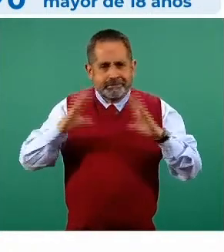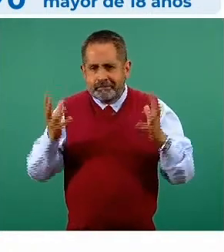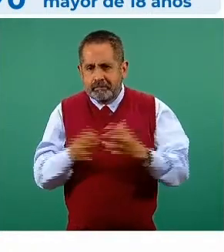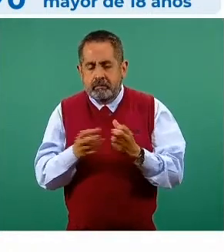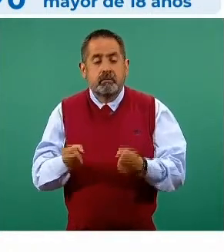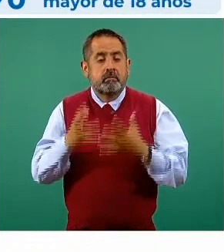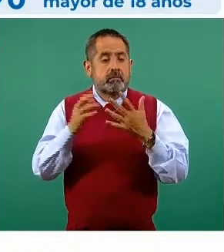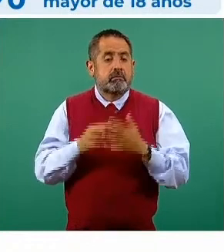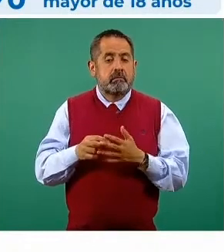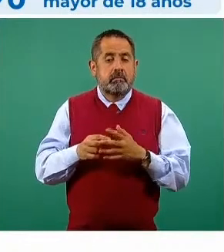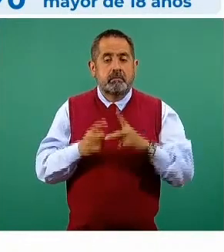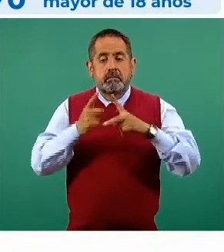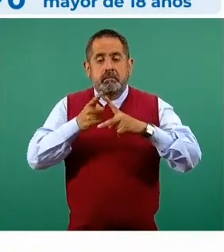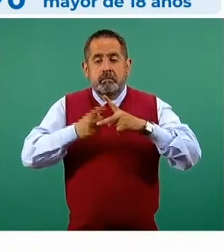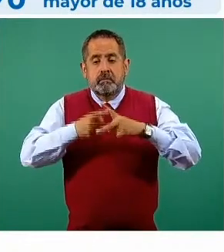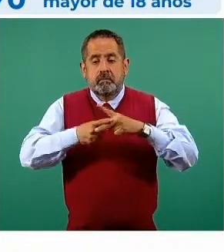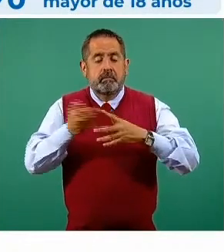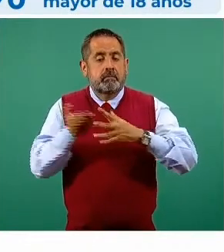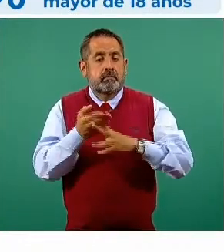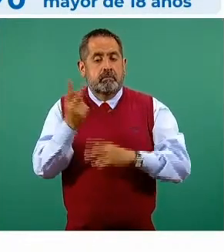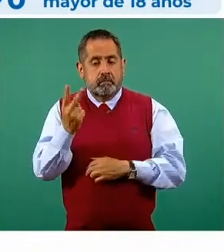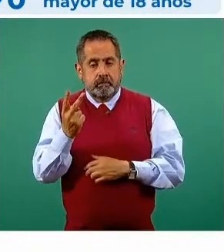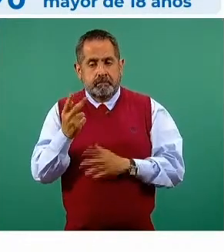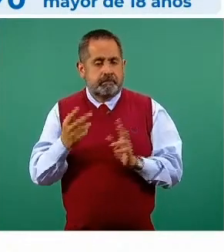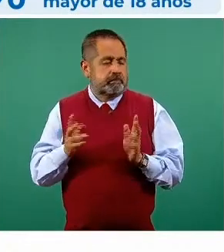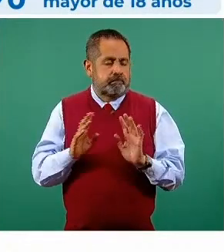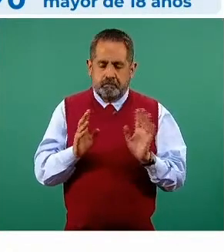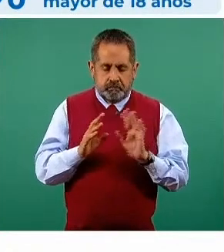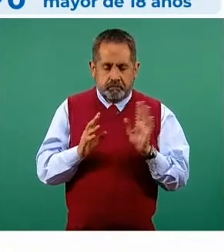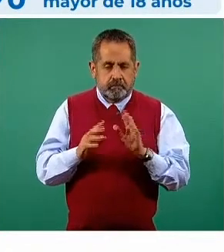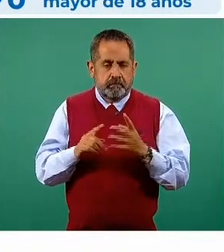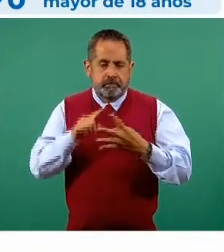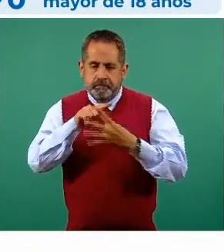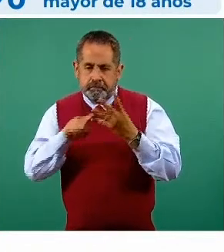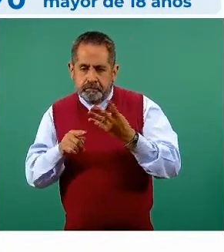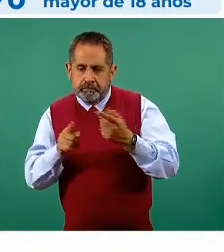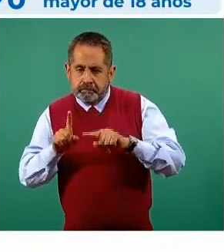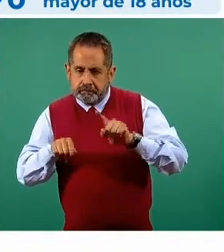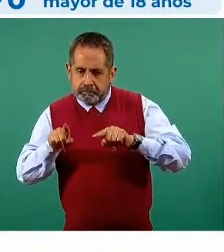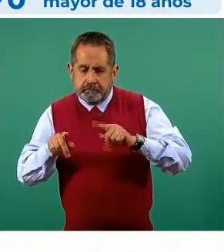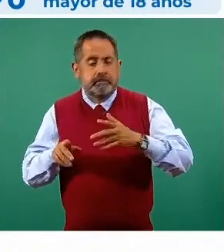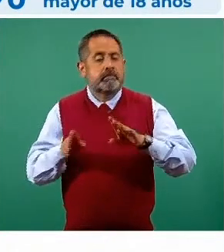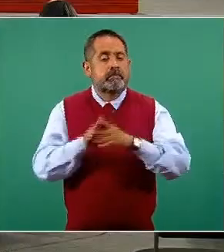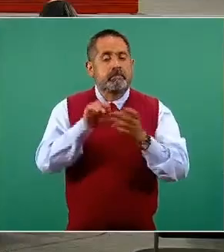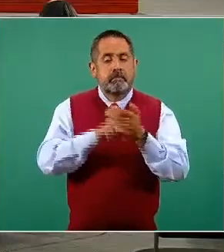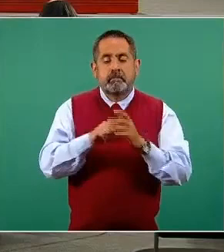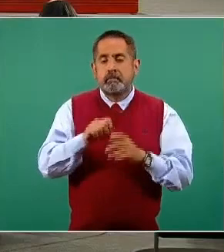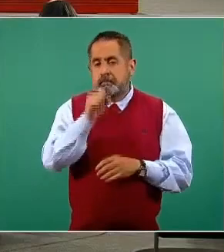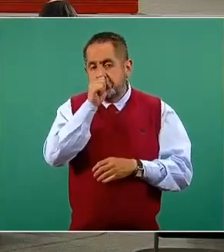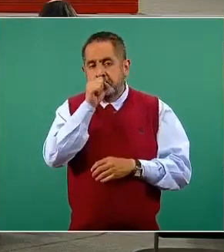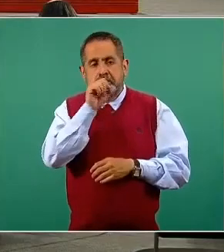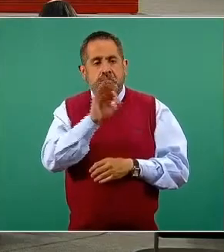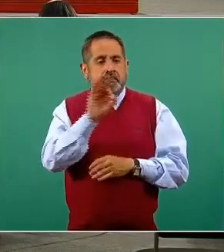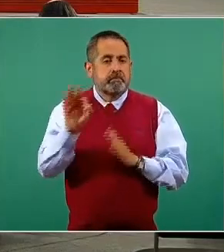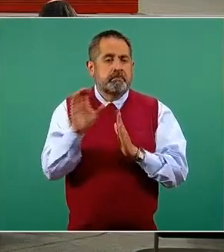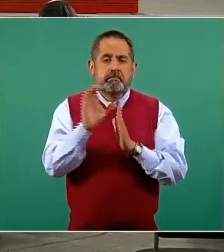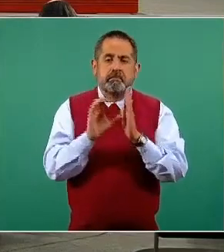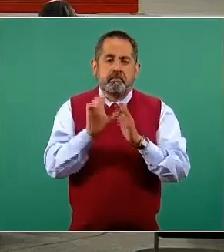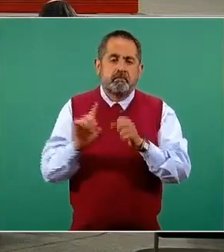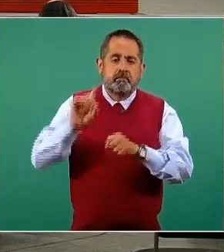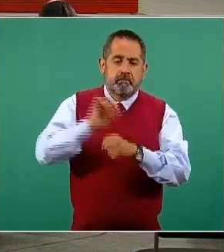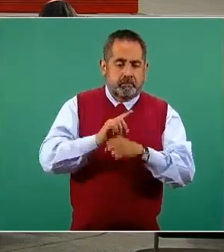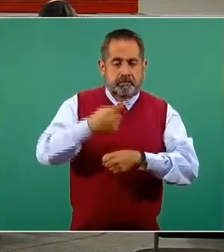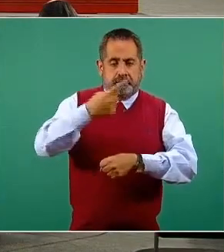vacunadas solamente dividiendo entre 2 el número de dosis aplicadas. Además, los calendarios de aplicación de vacuna,